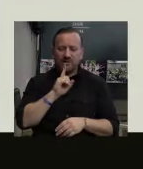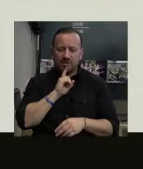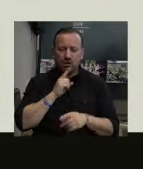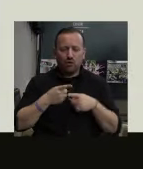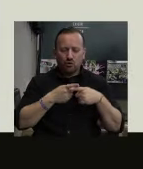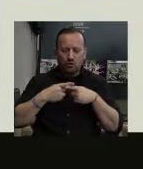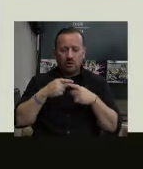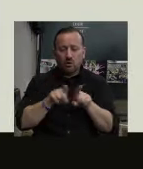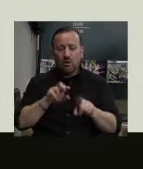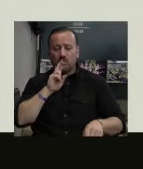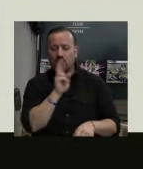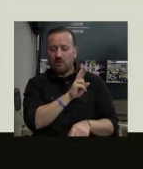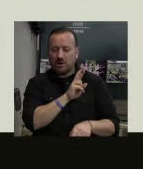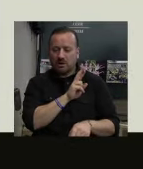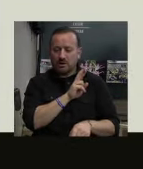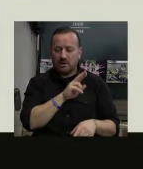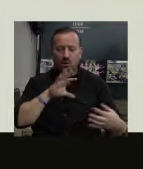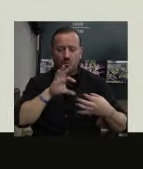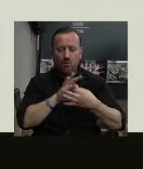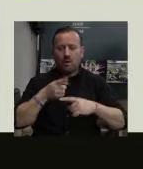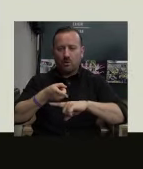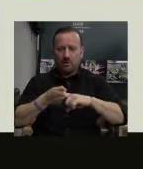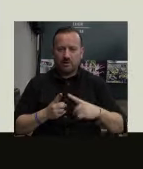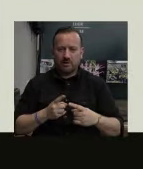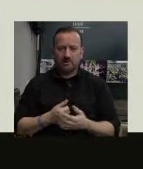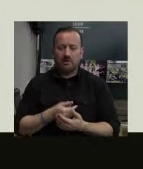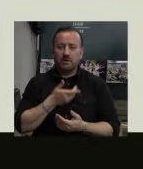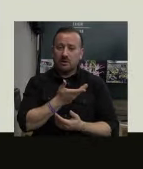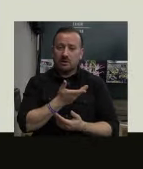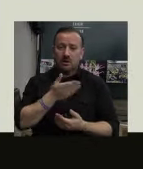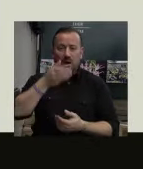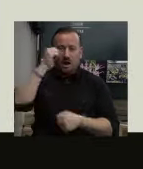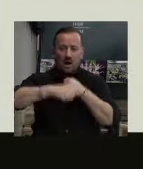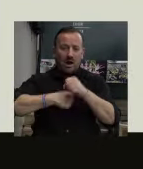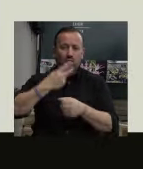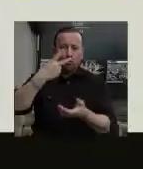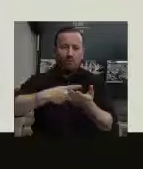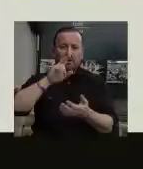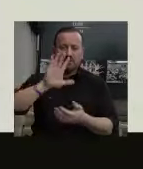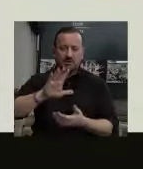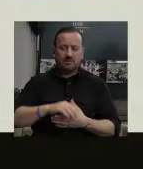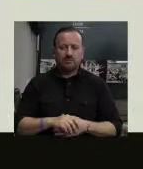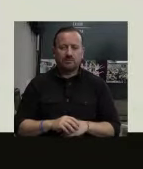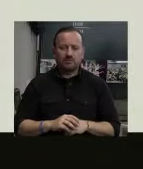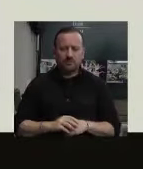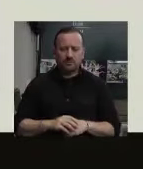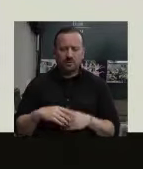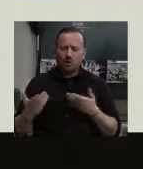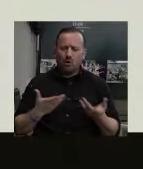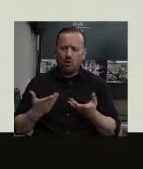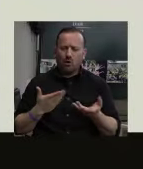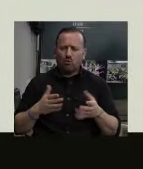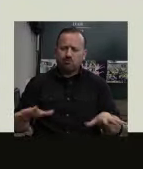respuesta de la Universidad de la sociedad es vinculación con el medio allá en el 2005 Cómo